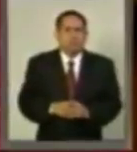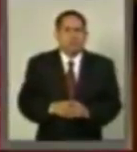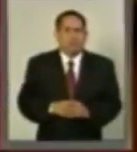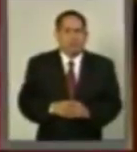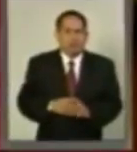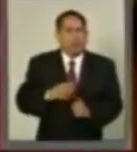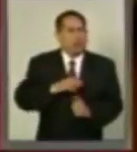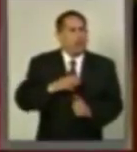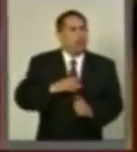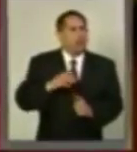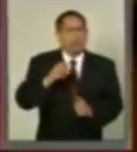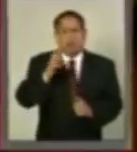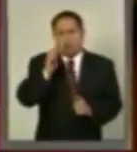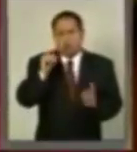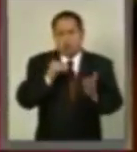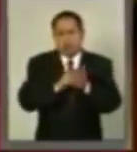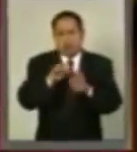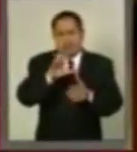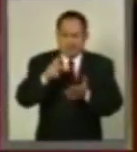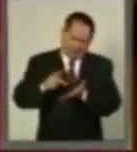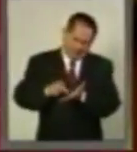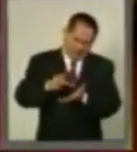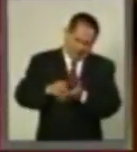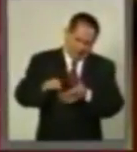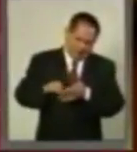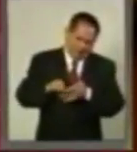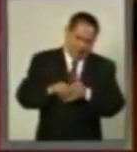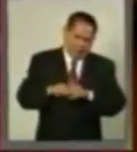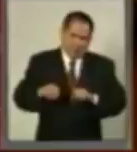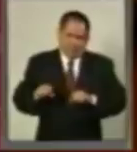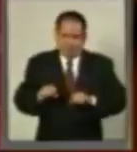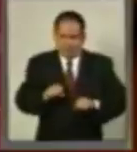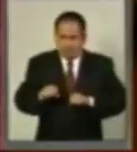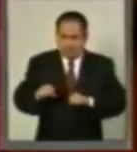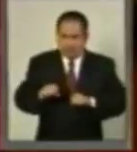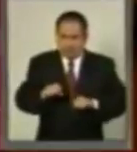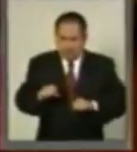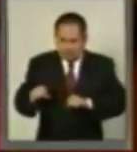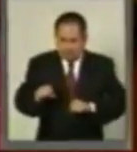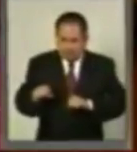que ha habido más de 9.500 réplicas después de estos sismos,